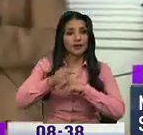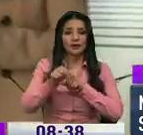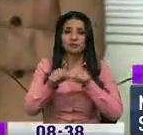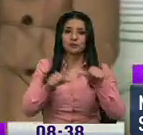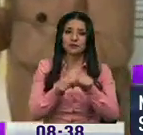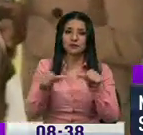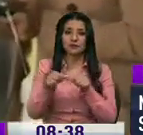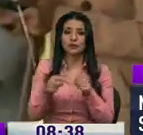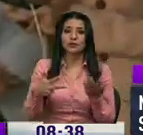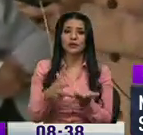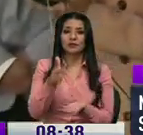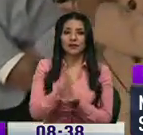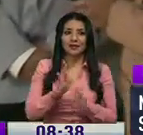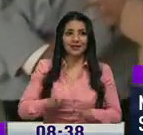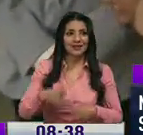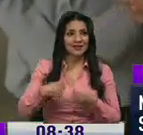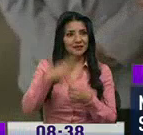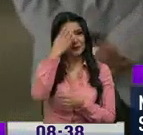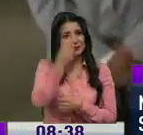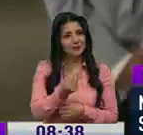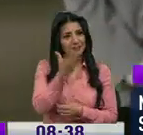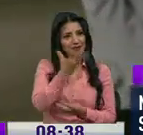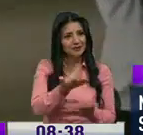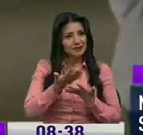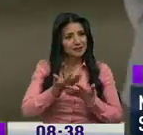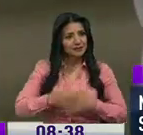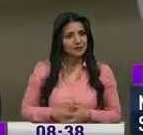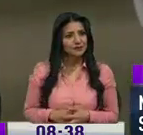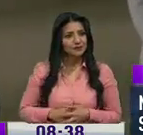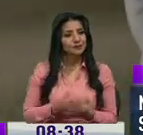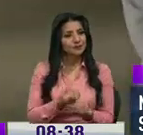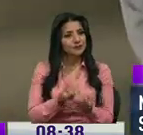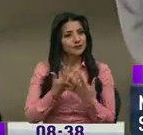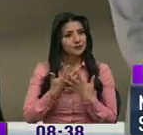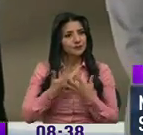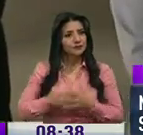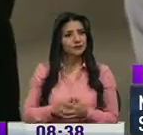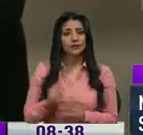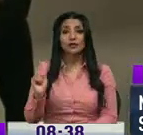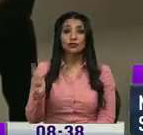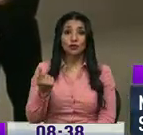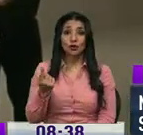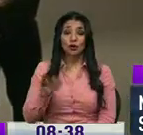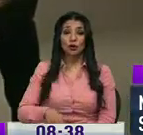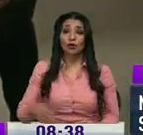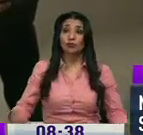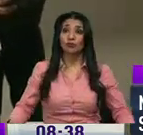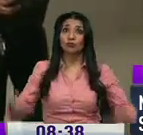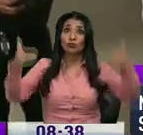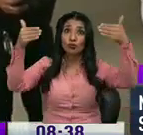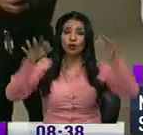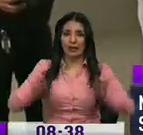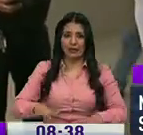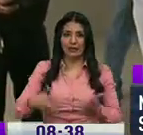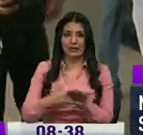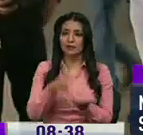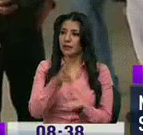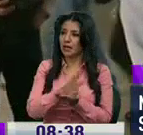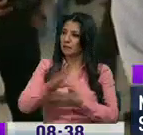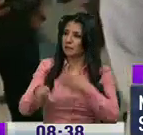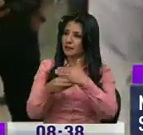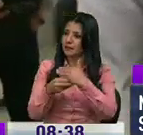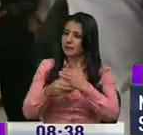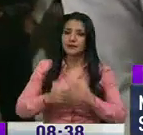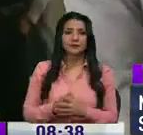administración de terminales en la capital. Muy buenos días. Coméntanos, economista, ¿solo se van a realizar este mural aquí en el terminal o va a haber